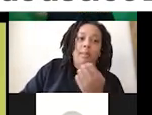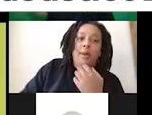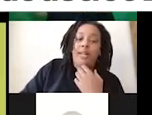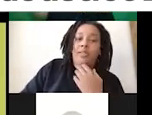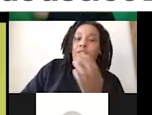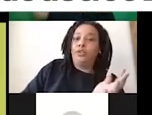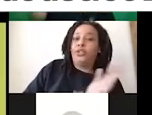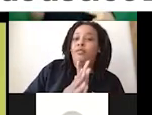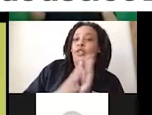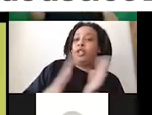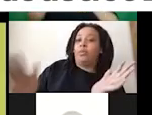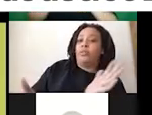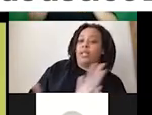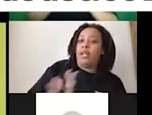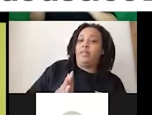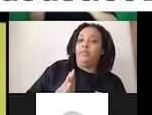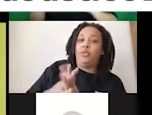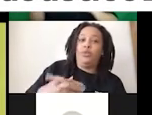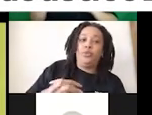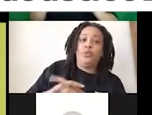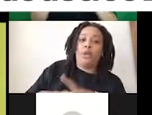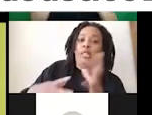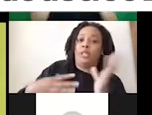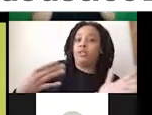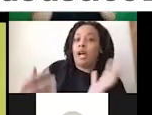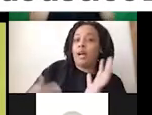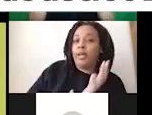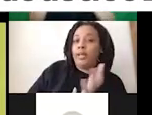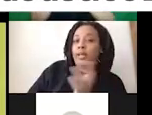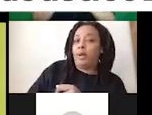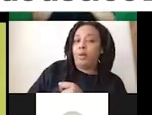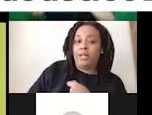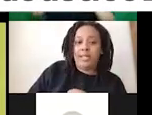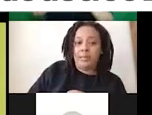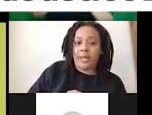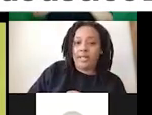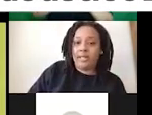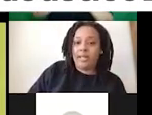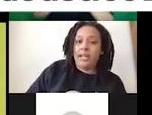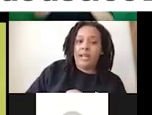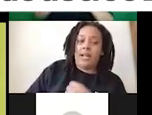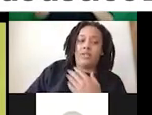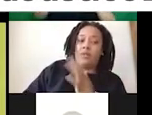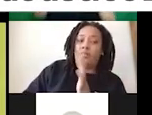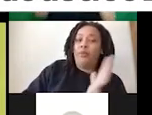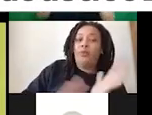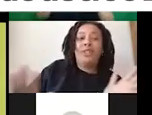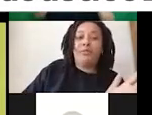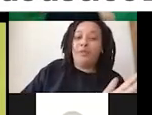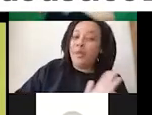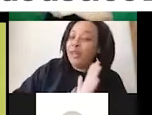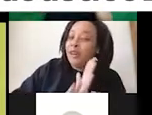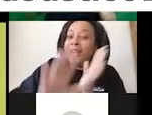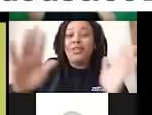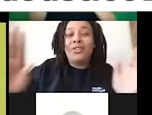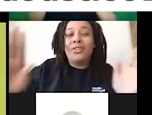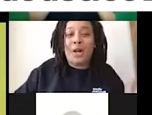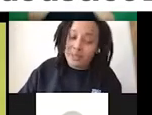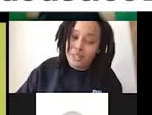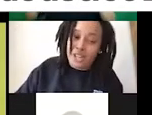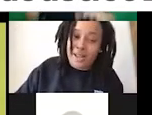espectro no sé si están familiarizados o conocen esto pero se utilizan para representar a